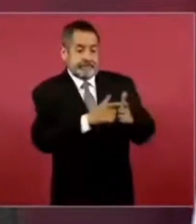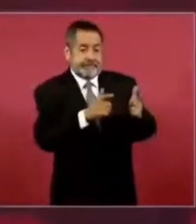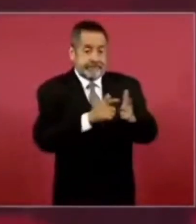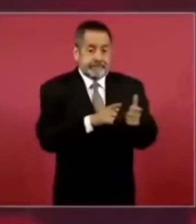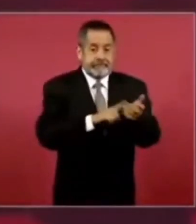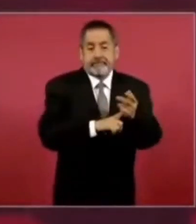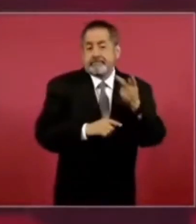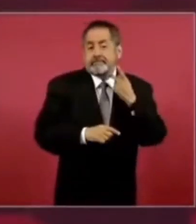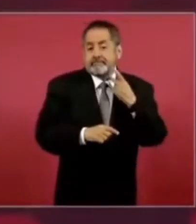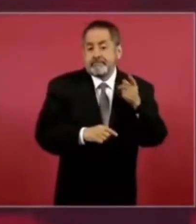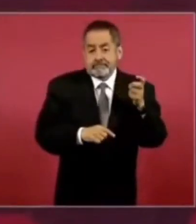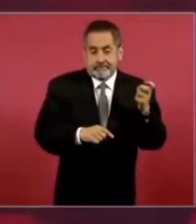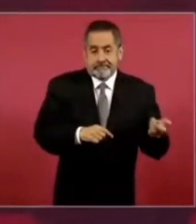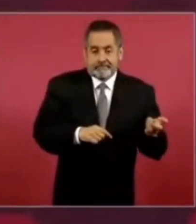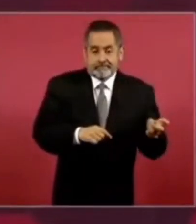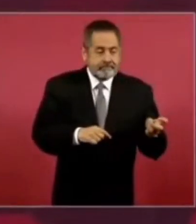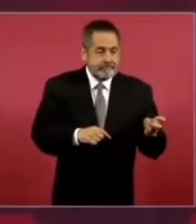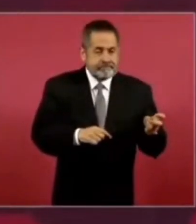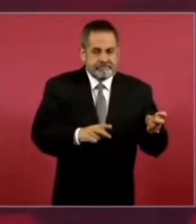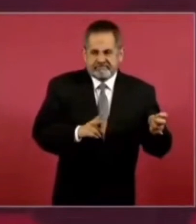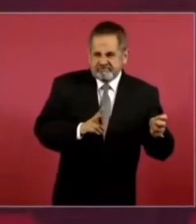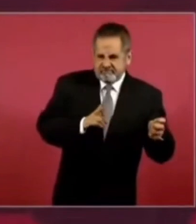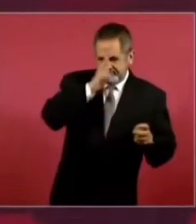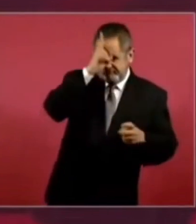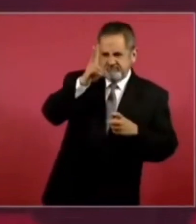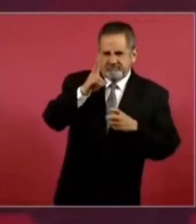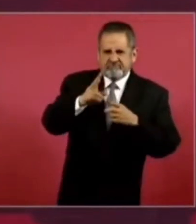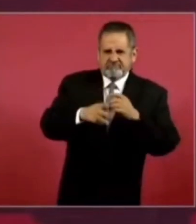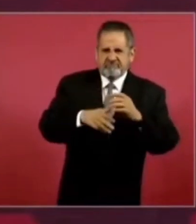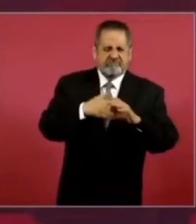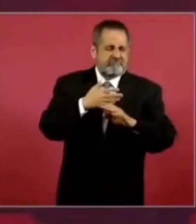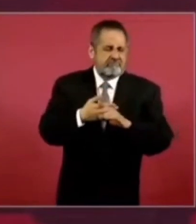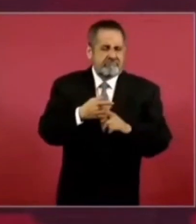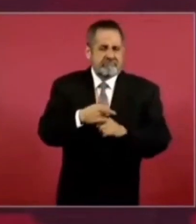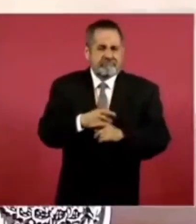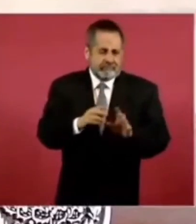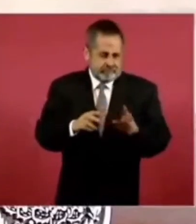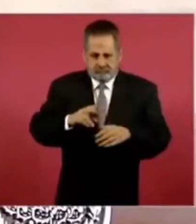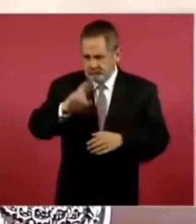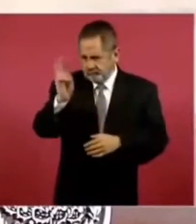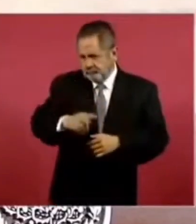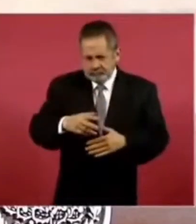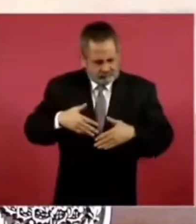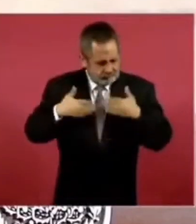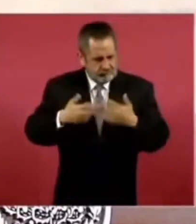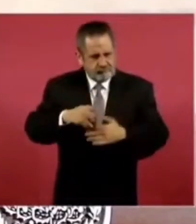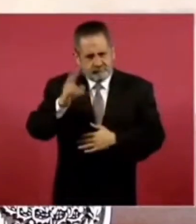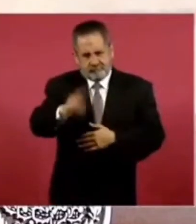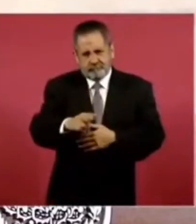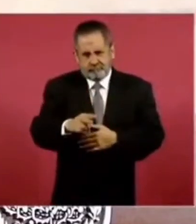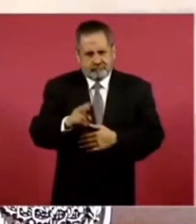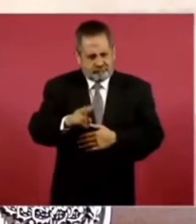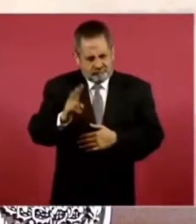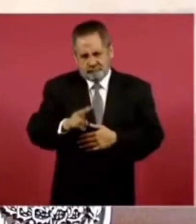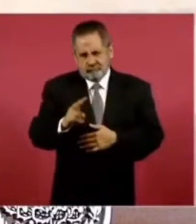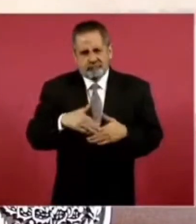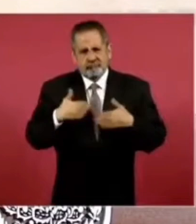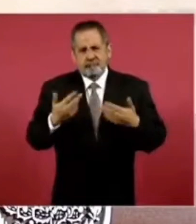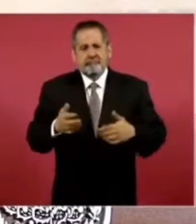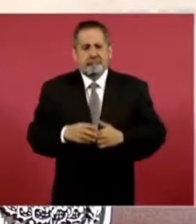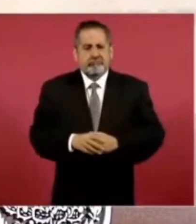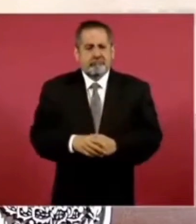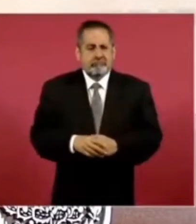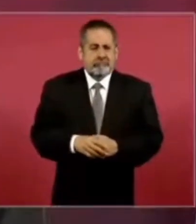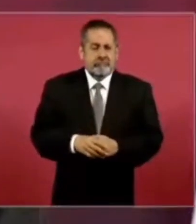partido en venganza Hablando en plata no O